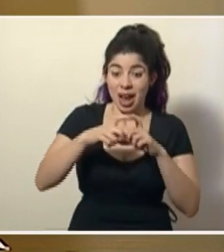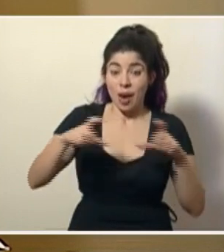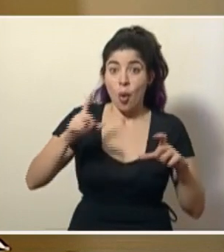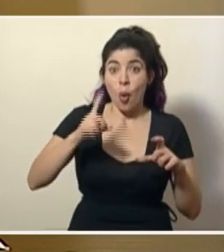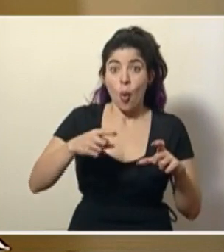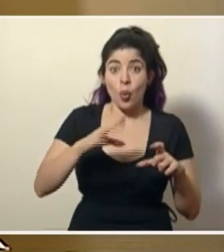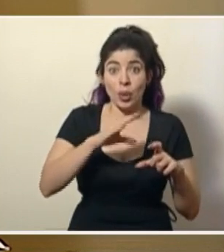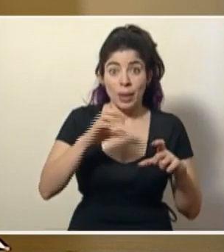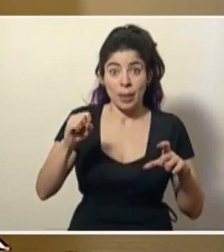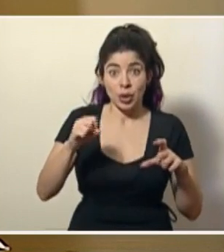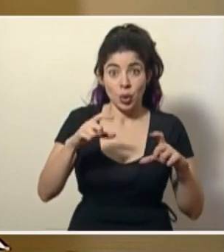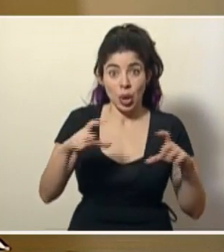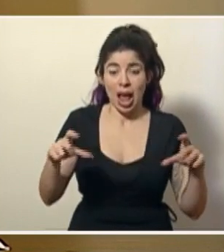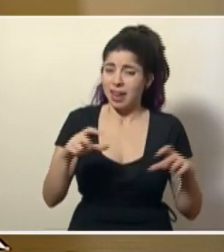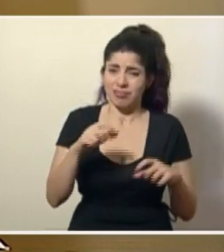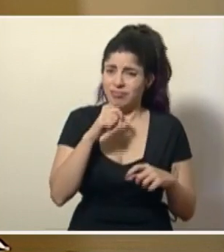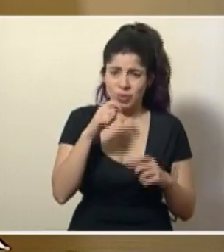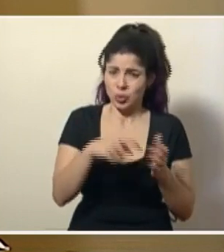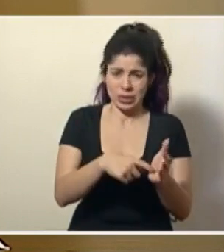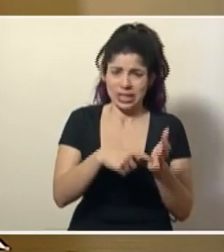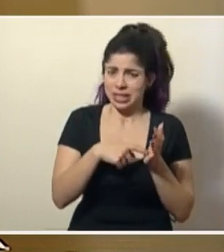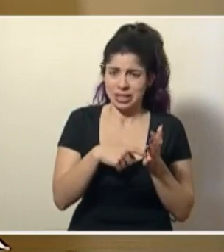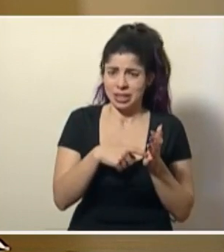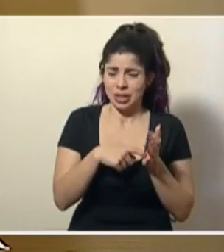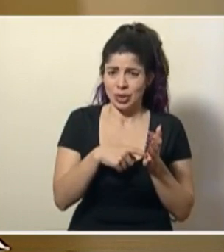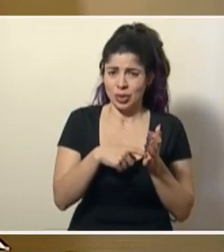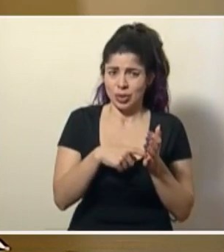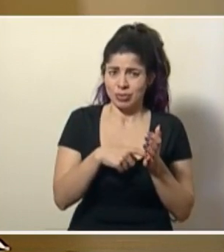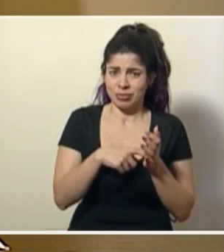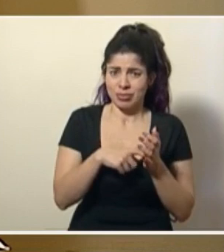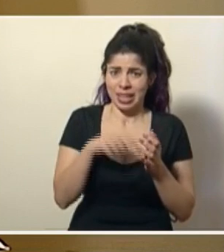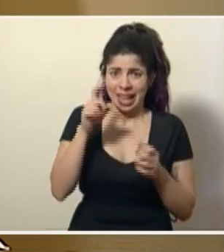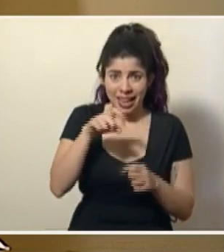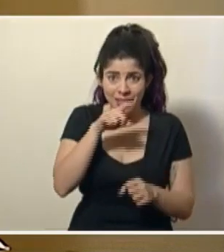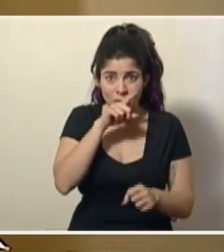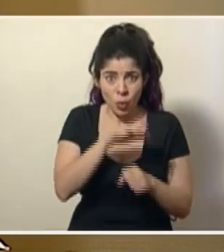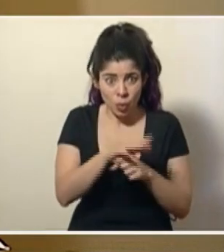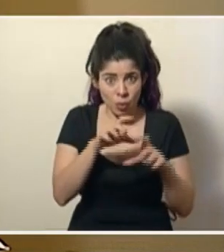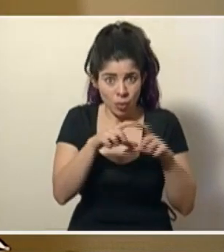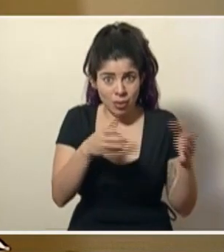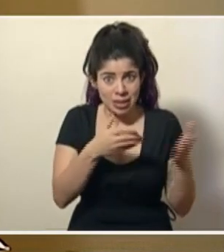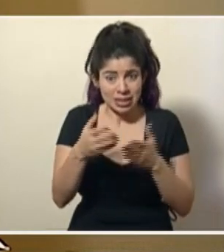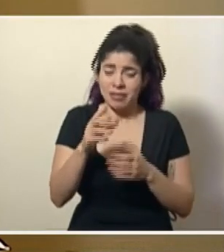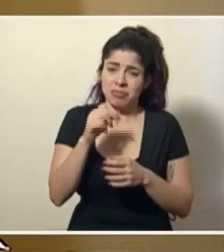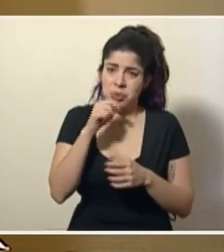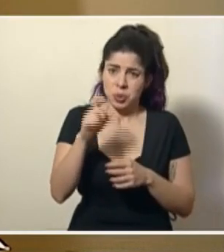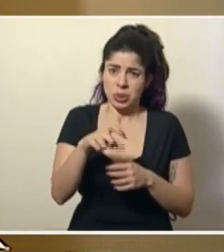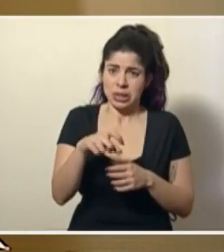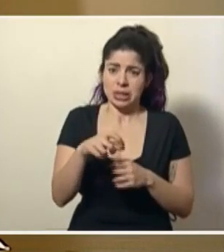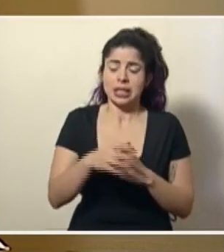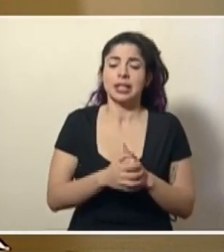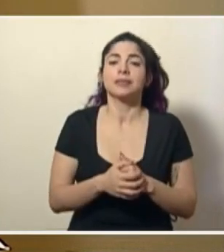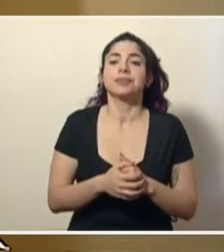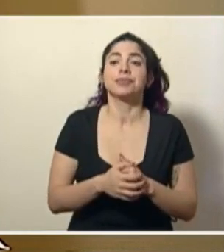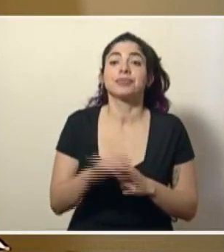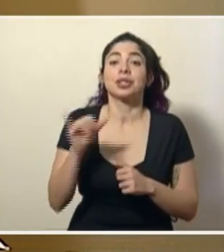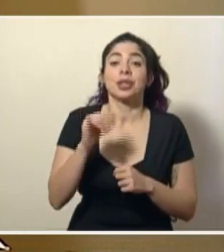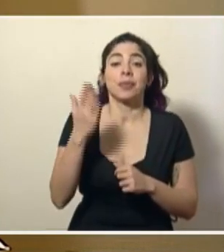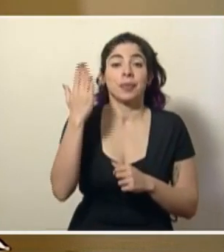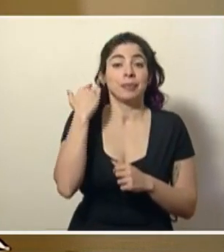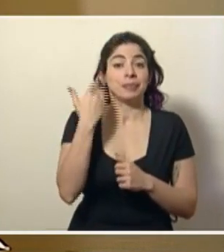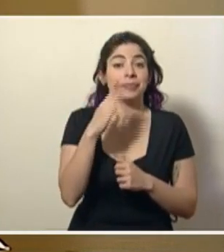los requisitos que deben cumplirse para la nota. Y como